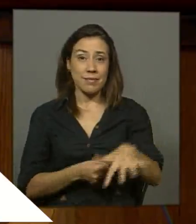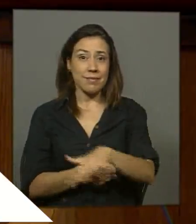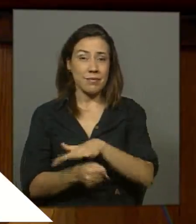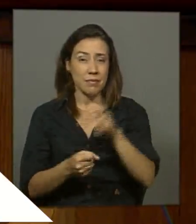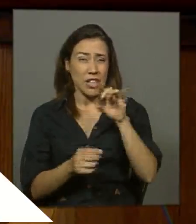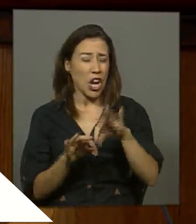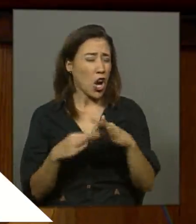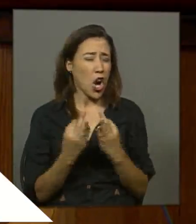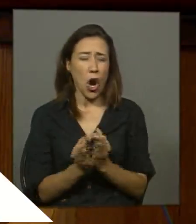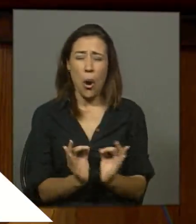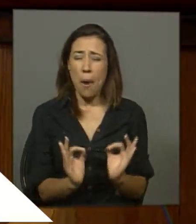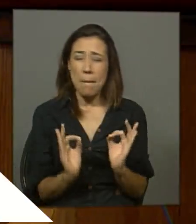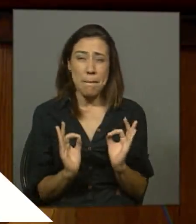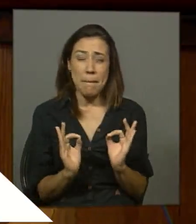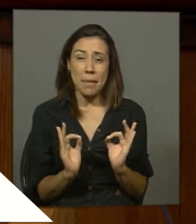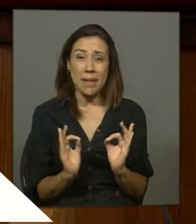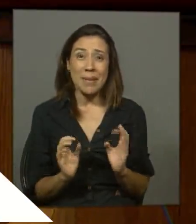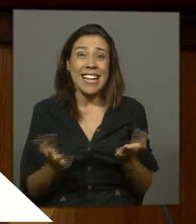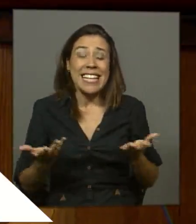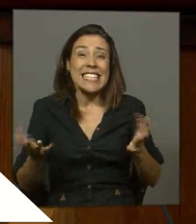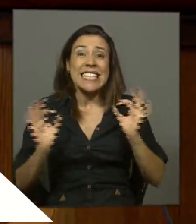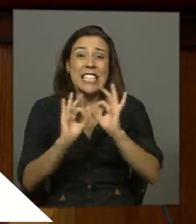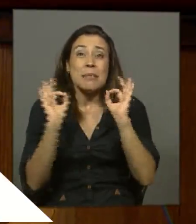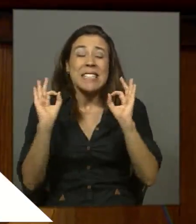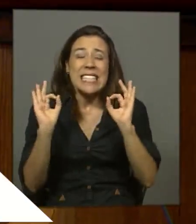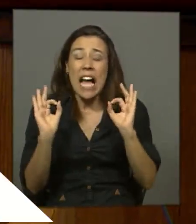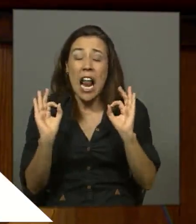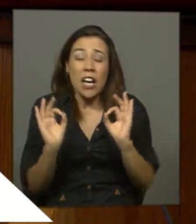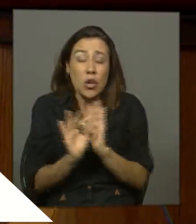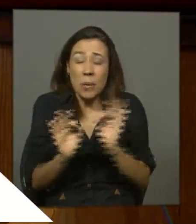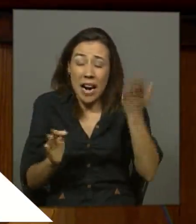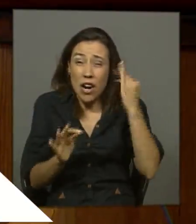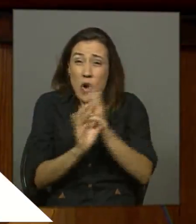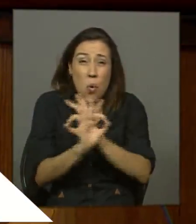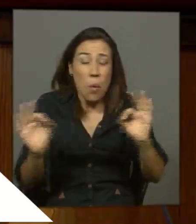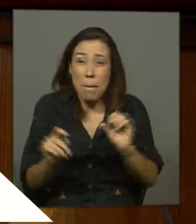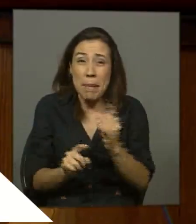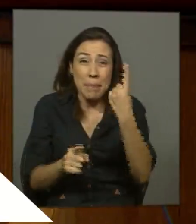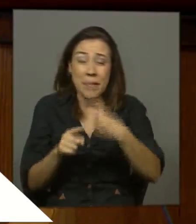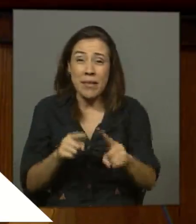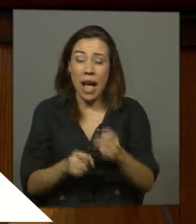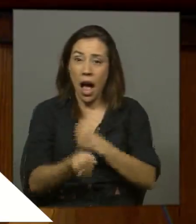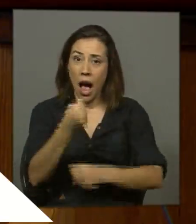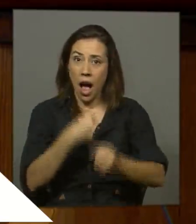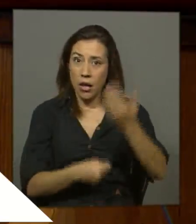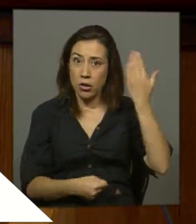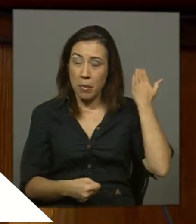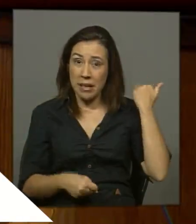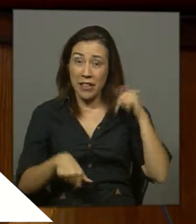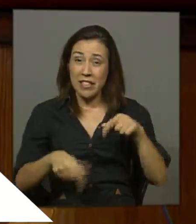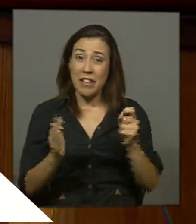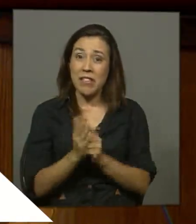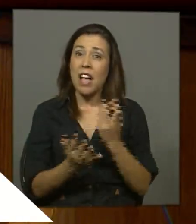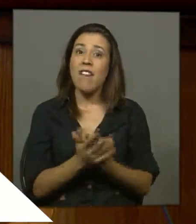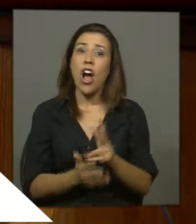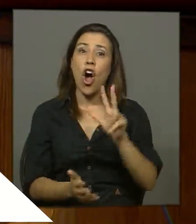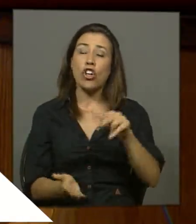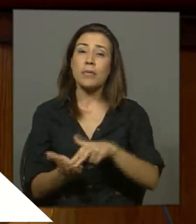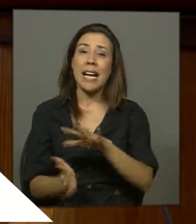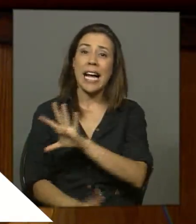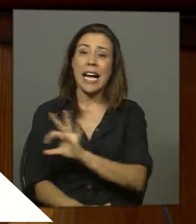es completamente excepcional completamente excepcional el año pasado a esta altura habían